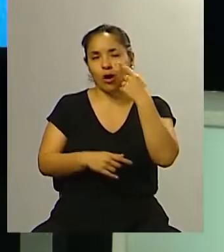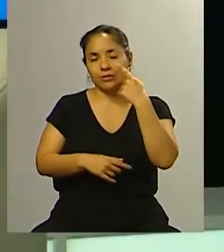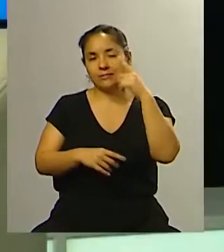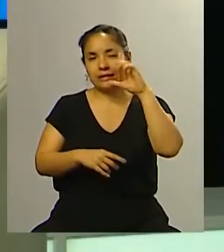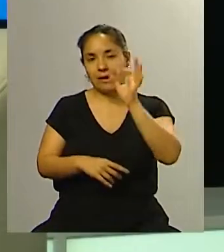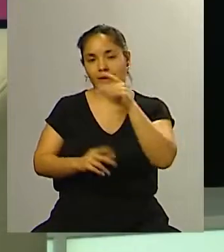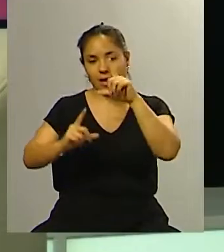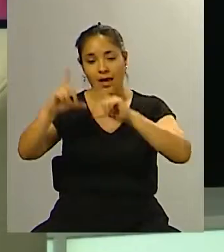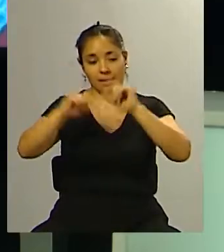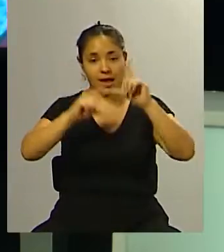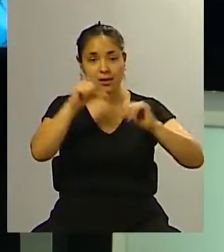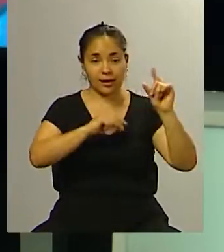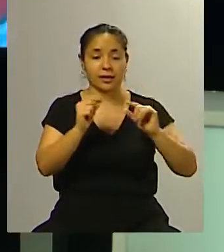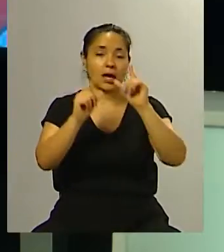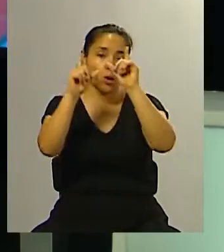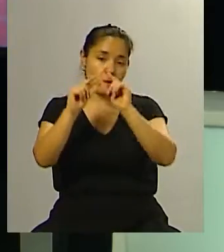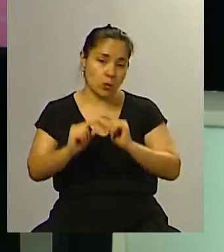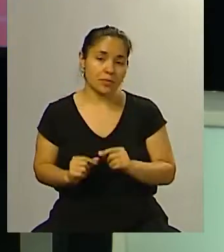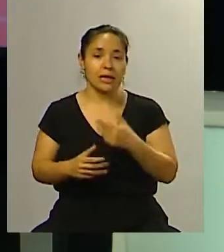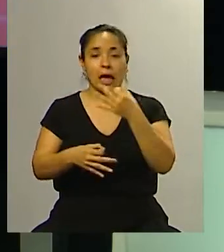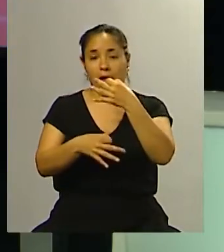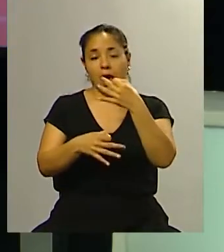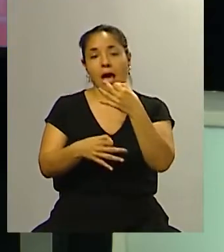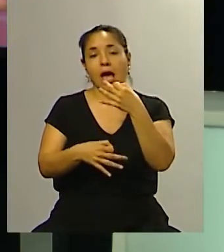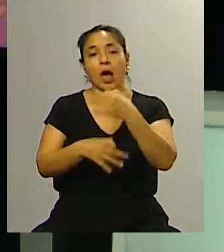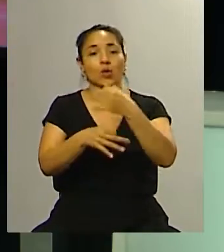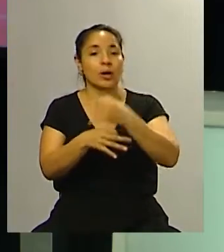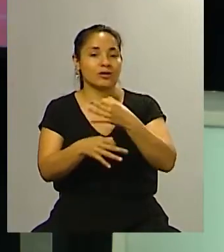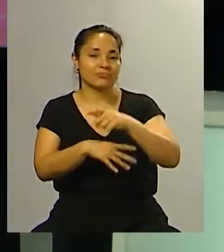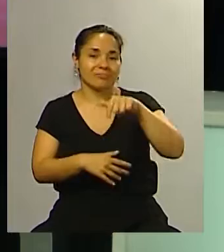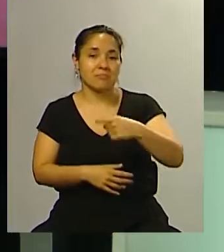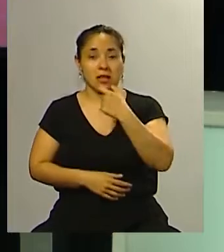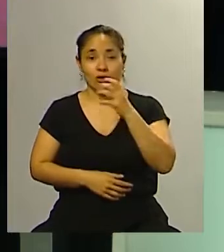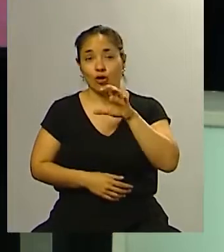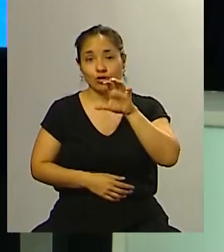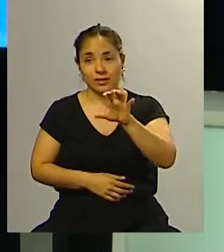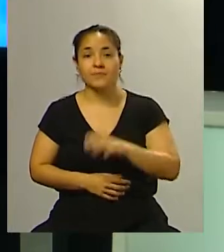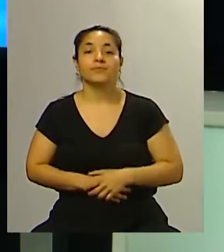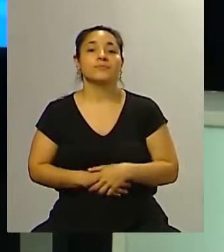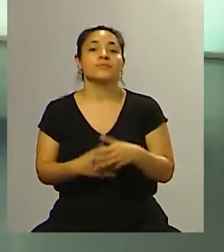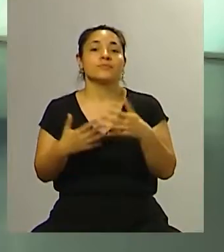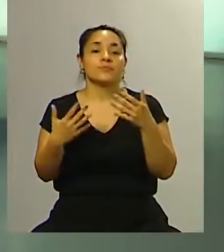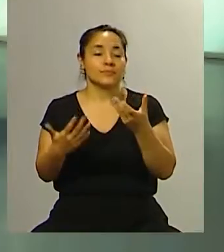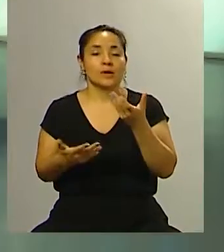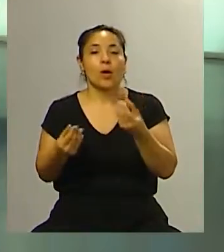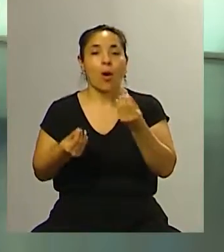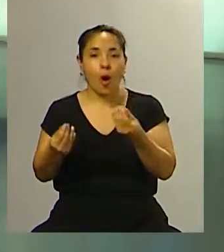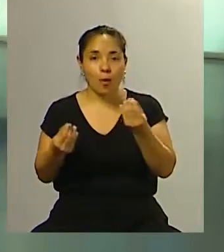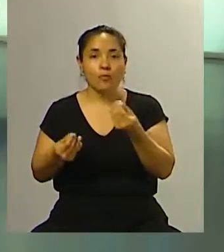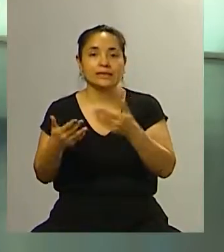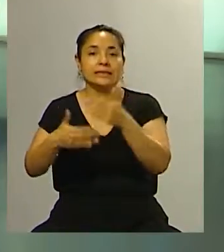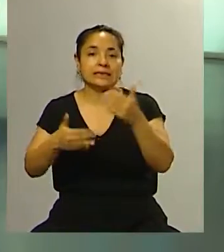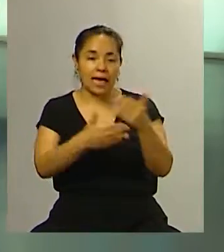manejan, que está la educación en nuestra provincia, sobre todo teniendo en cuenta el rendimiento que tienen los chicos. Bien, a ver,